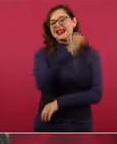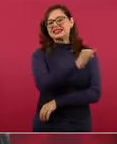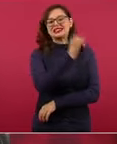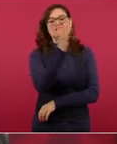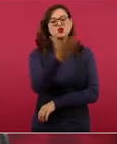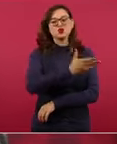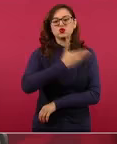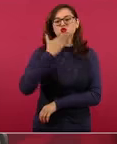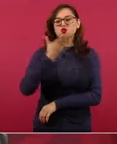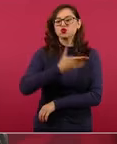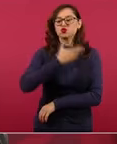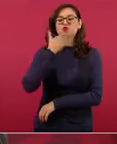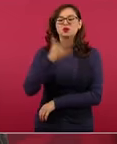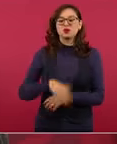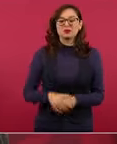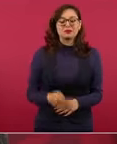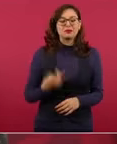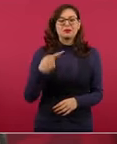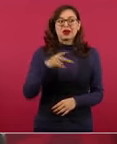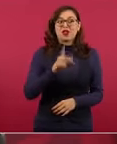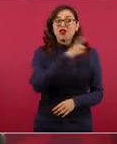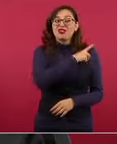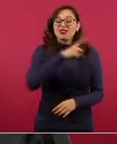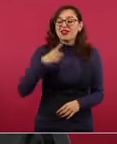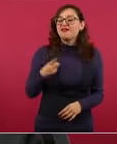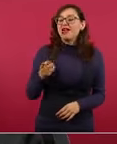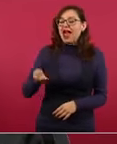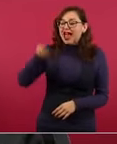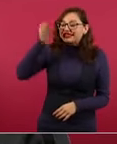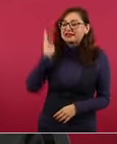no tienen fuerza de trabajo